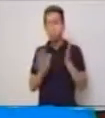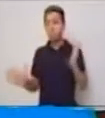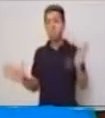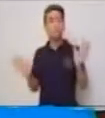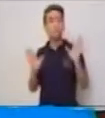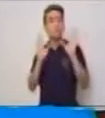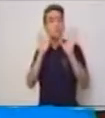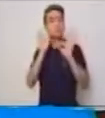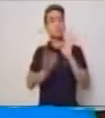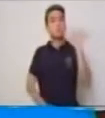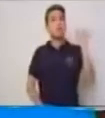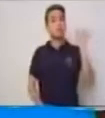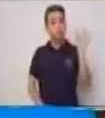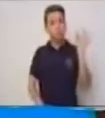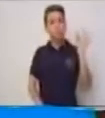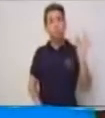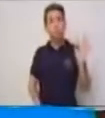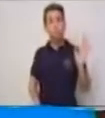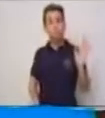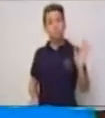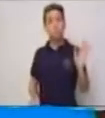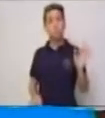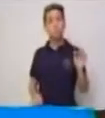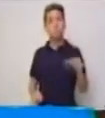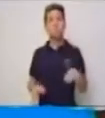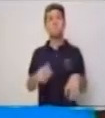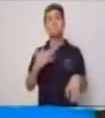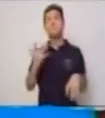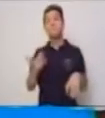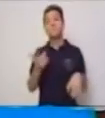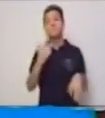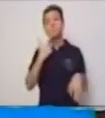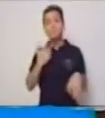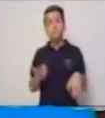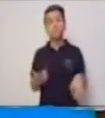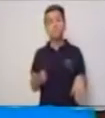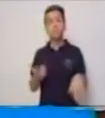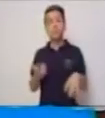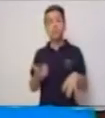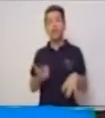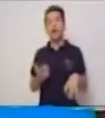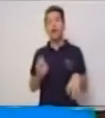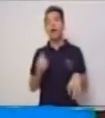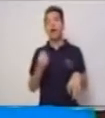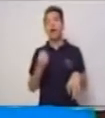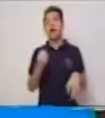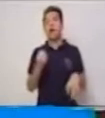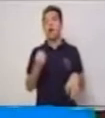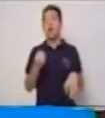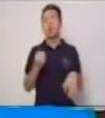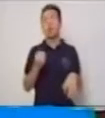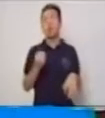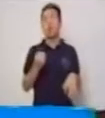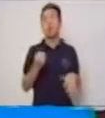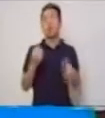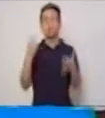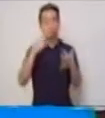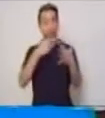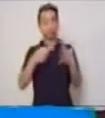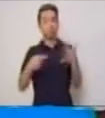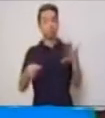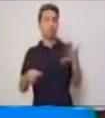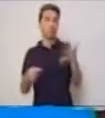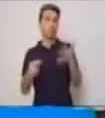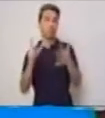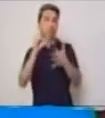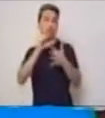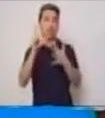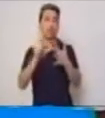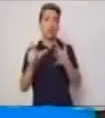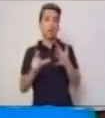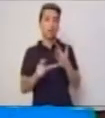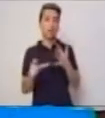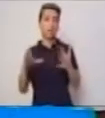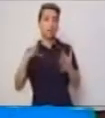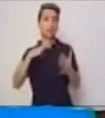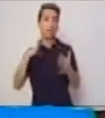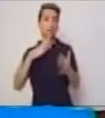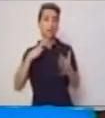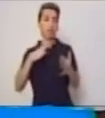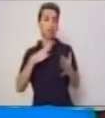Estos elementos simples nos van a indicar el número o los elementos que va a tener